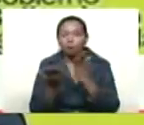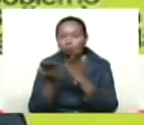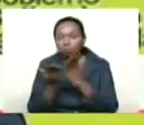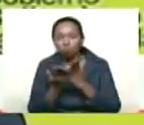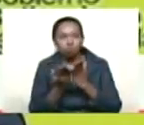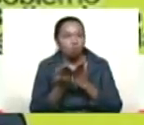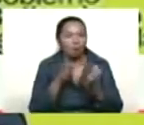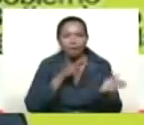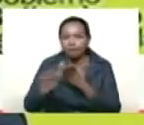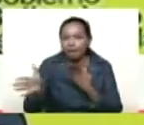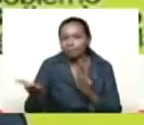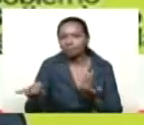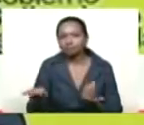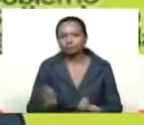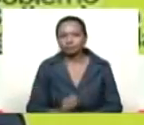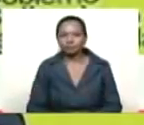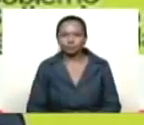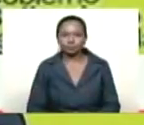manera gratuita